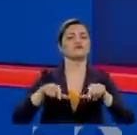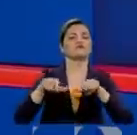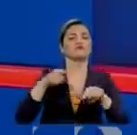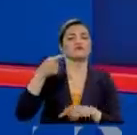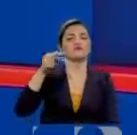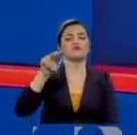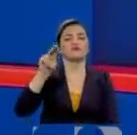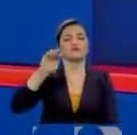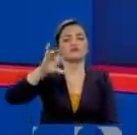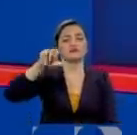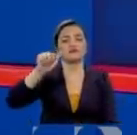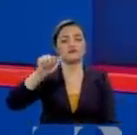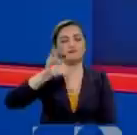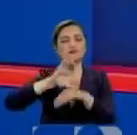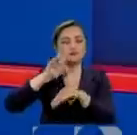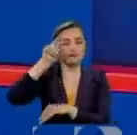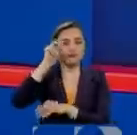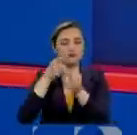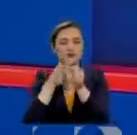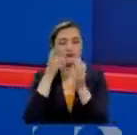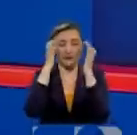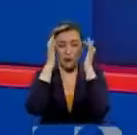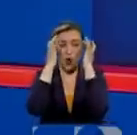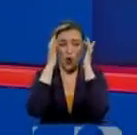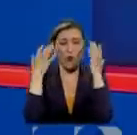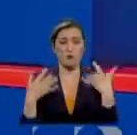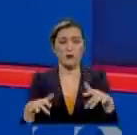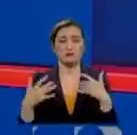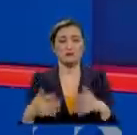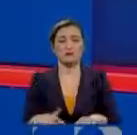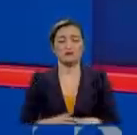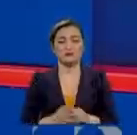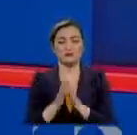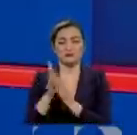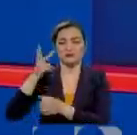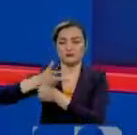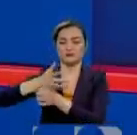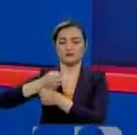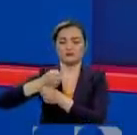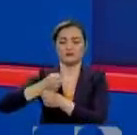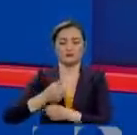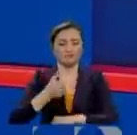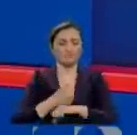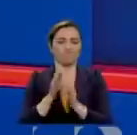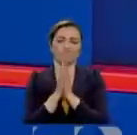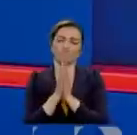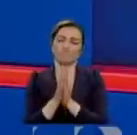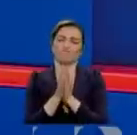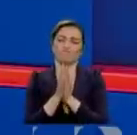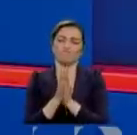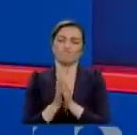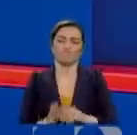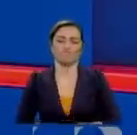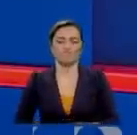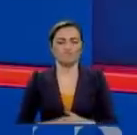centro norte de la capital, preocupan a los moradores de este barrio. Ellos piden una cámara de seguridad a las autoridades para evitar justamente